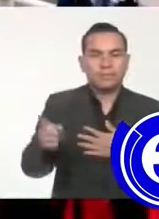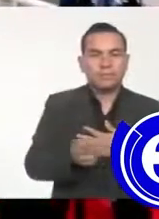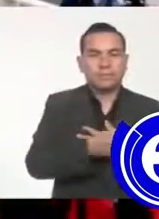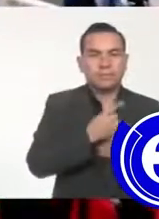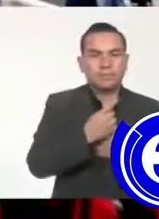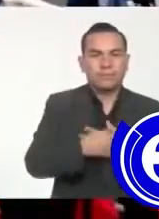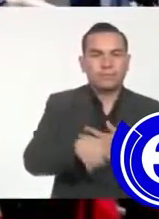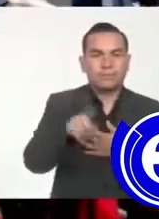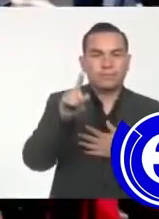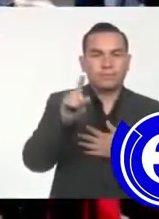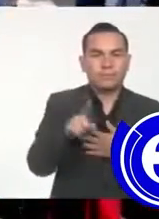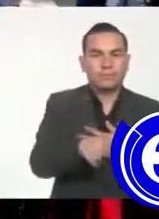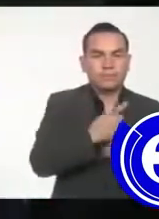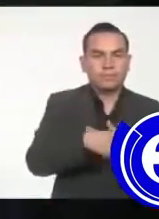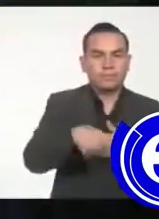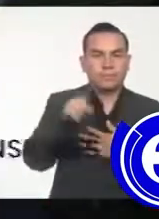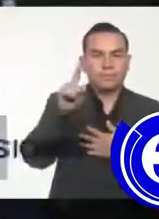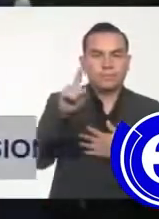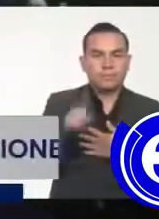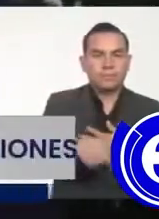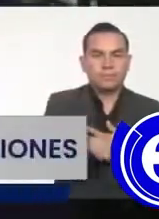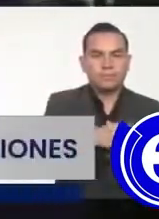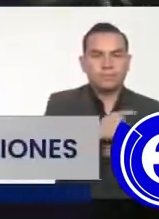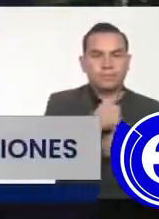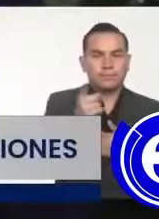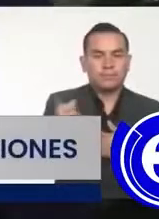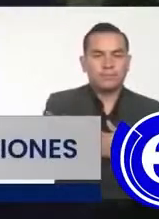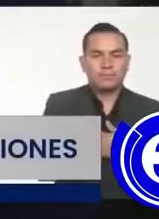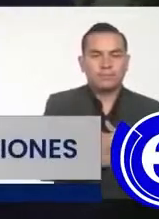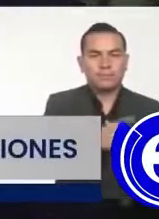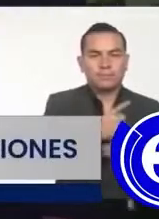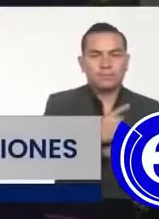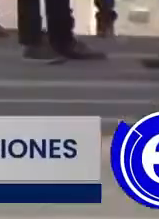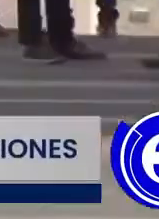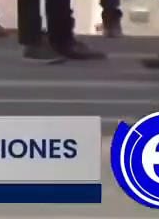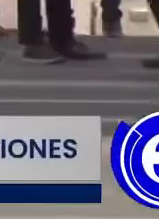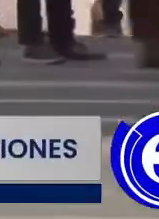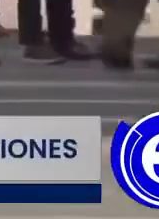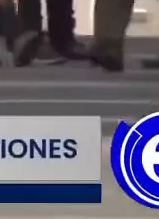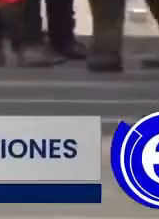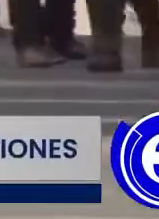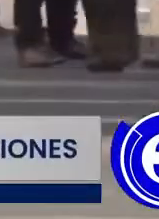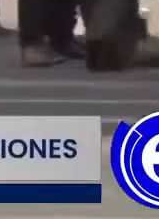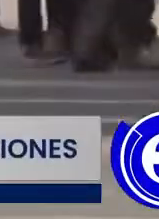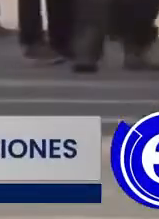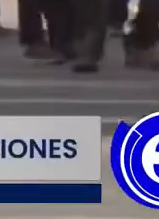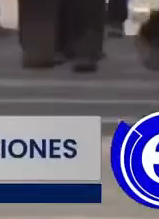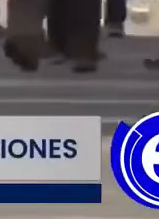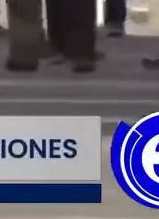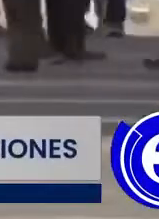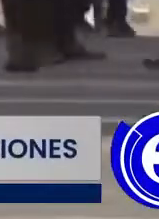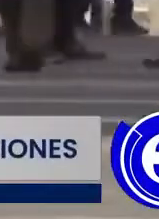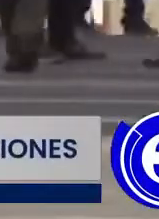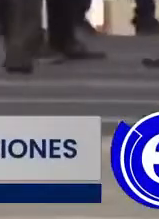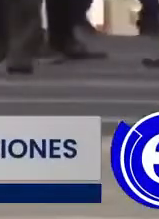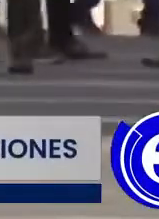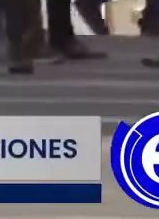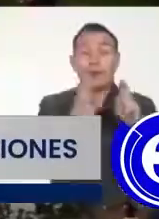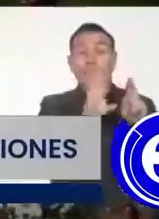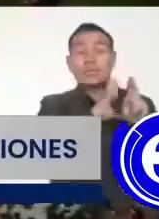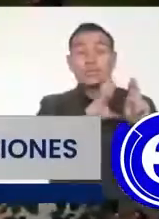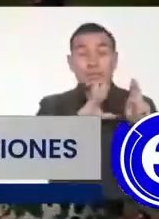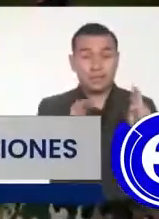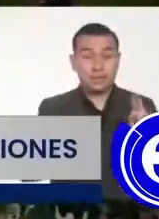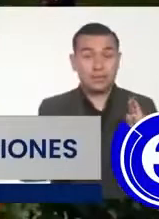aprovechó la conmemoración de independencia para anunciar la implementación de una serie de proyectos entre ellos una propuesta de reforma integral de pensiones